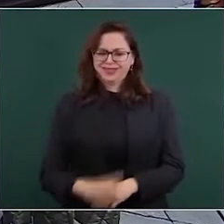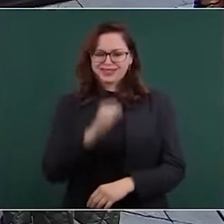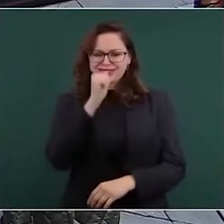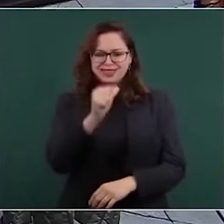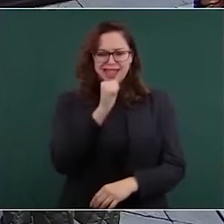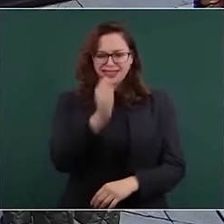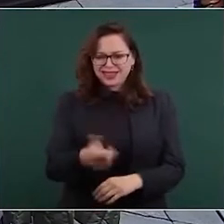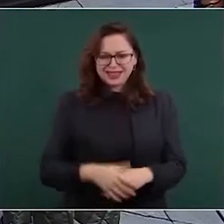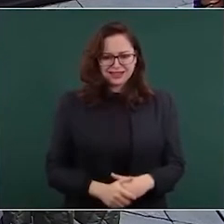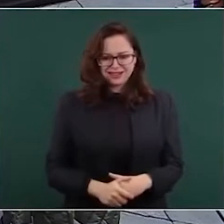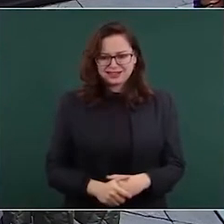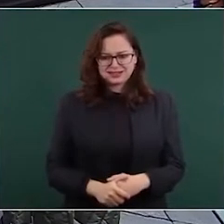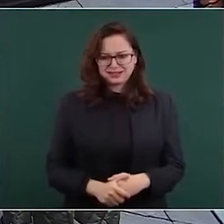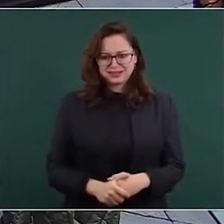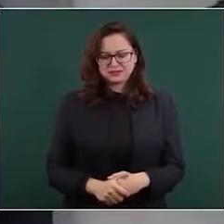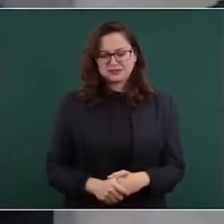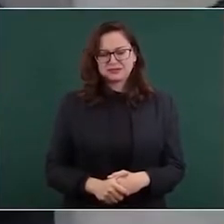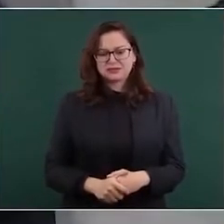se